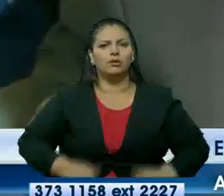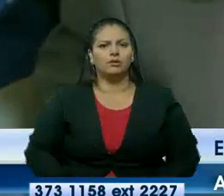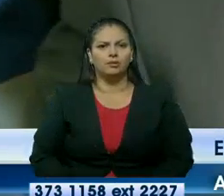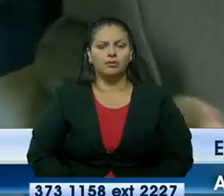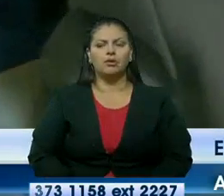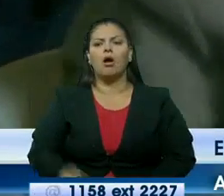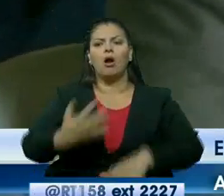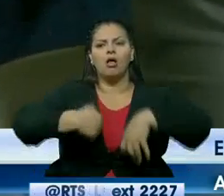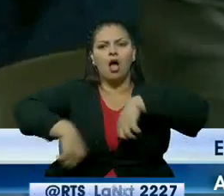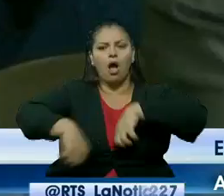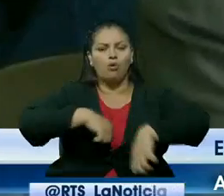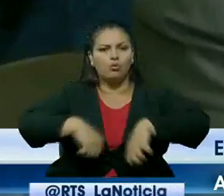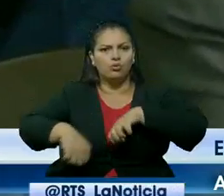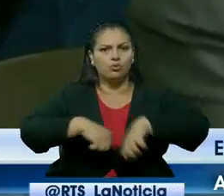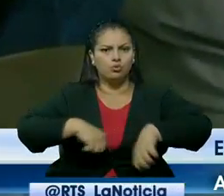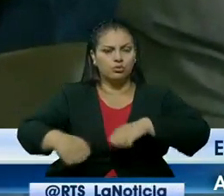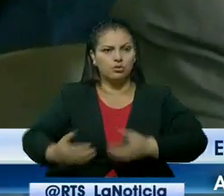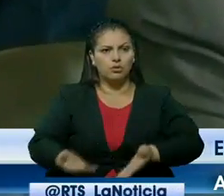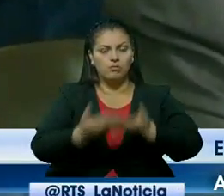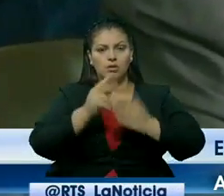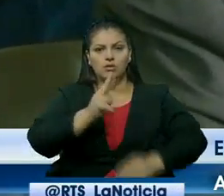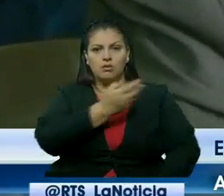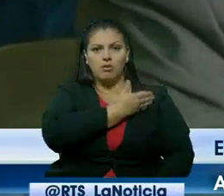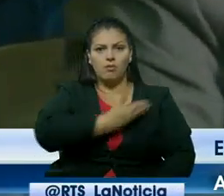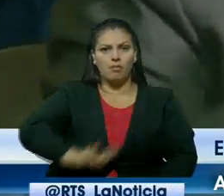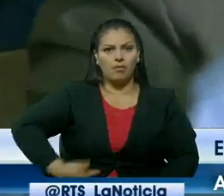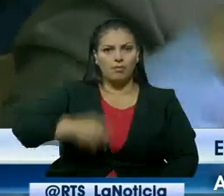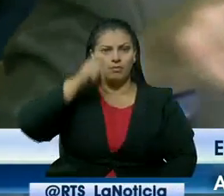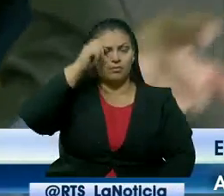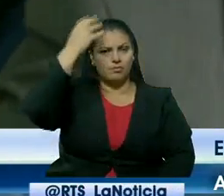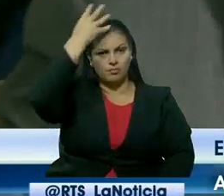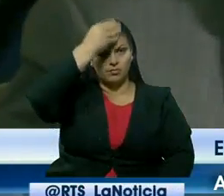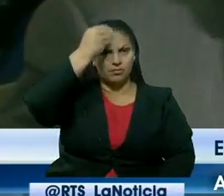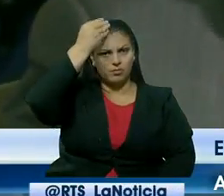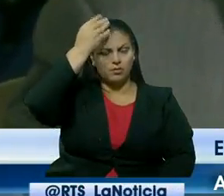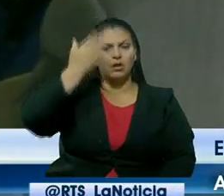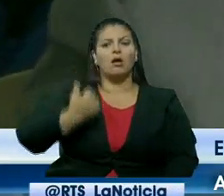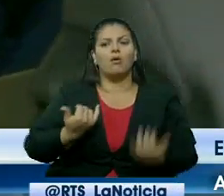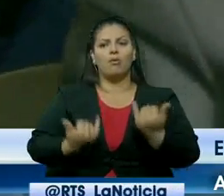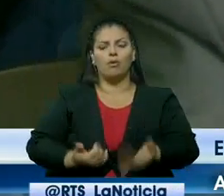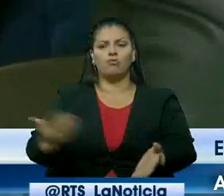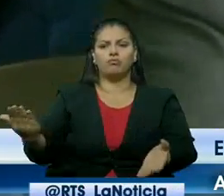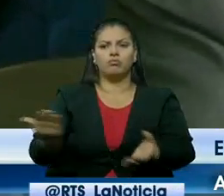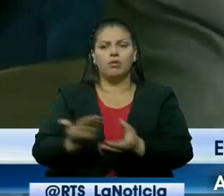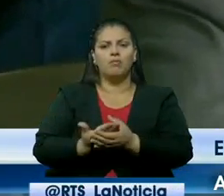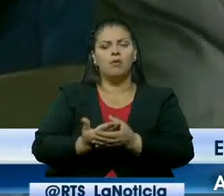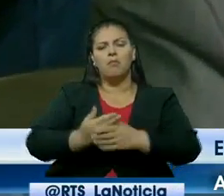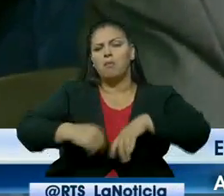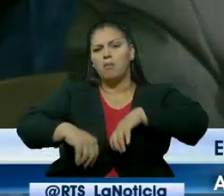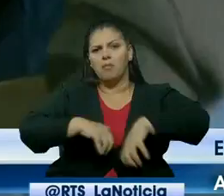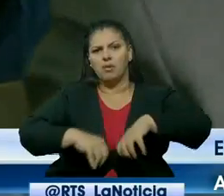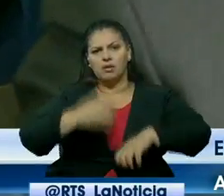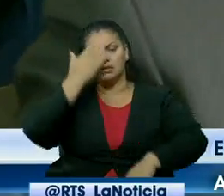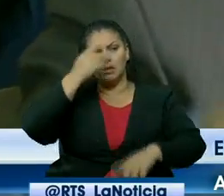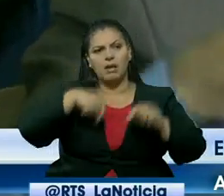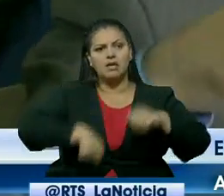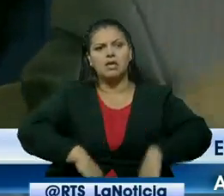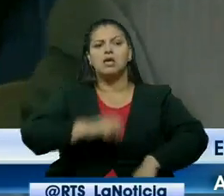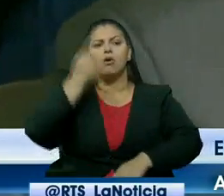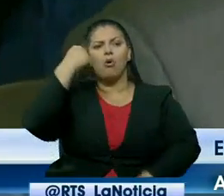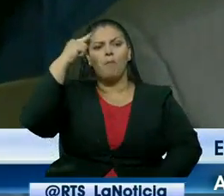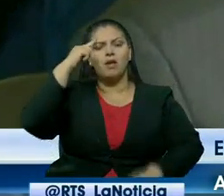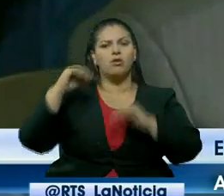jurídicas, el vicepresidente de la República las va a implementar, porque vivimos en un Estado democrático